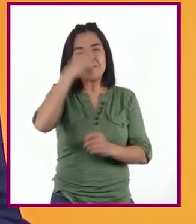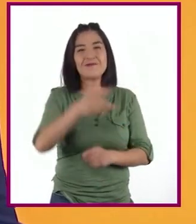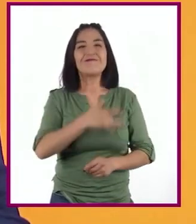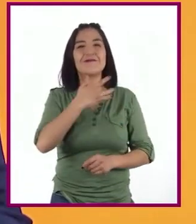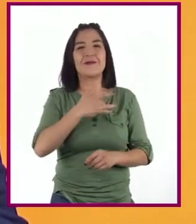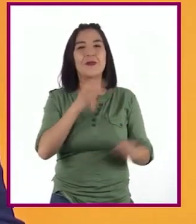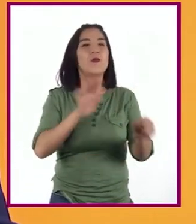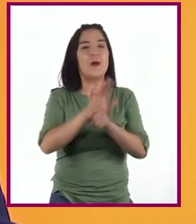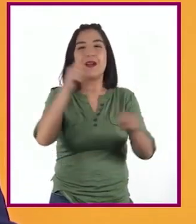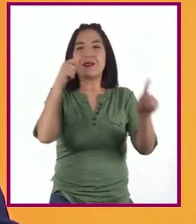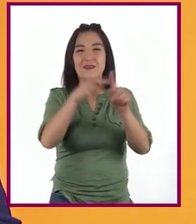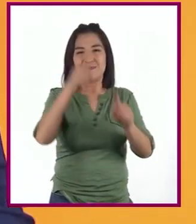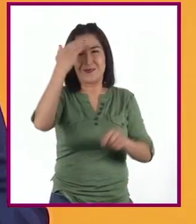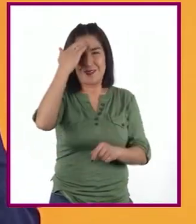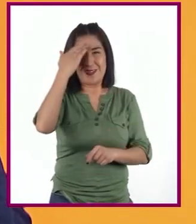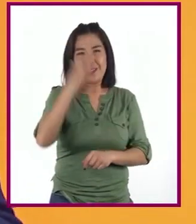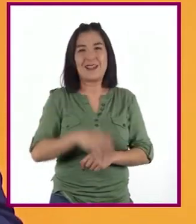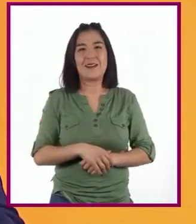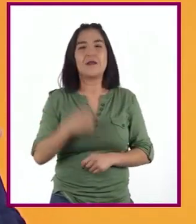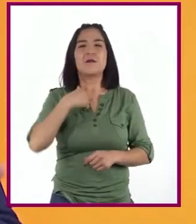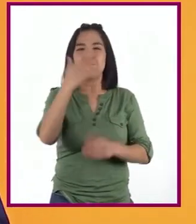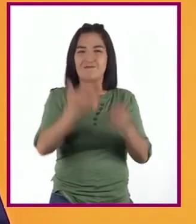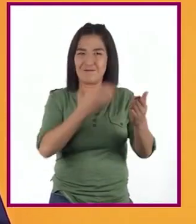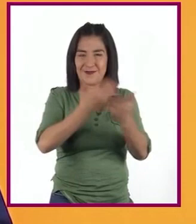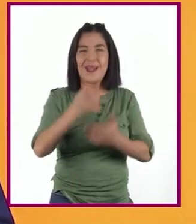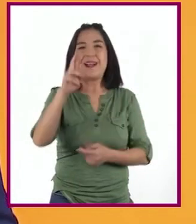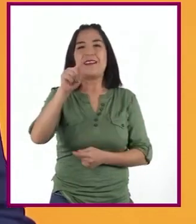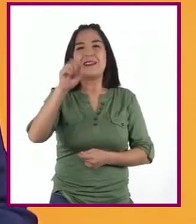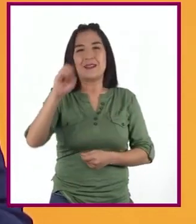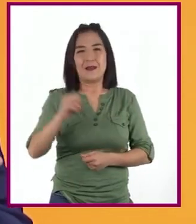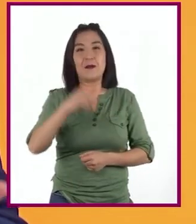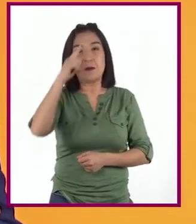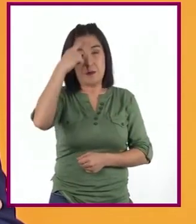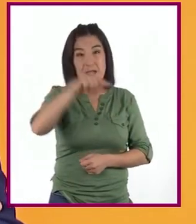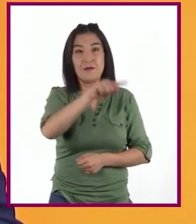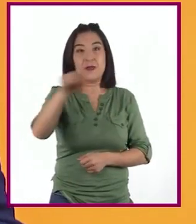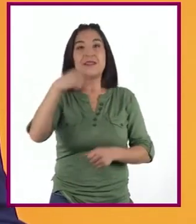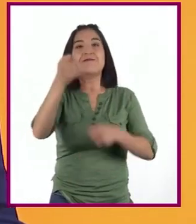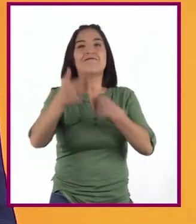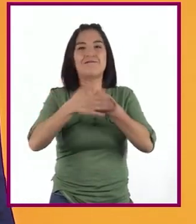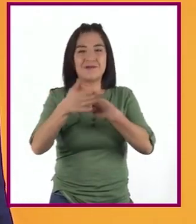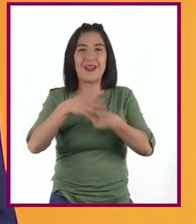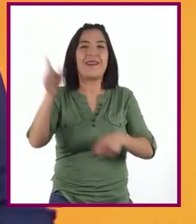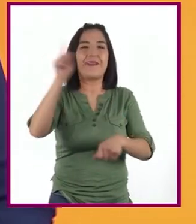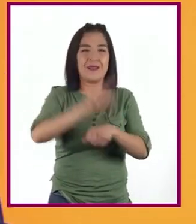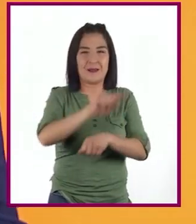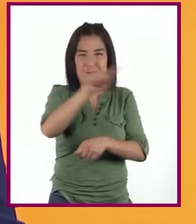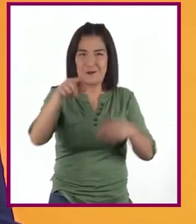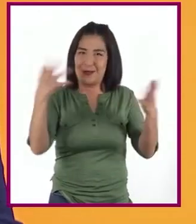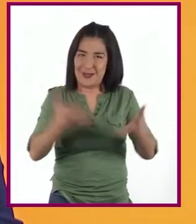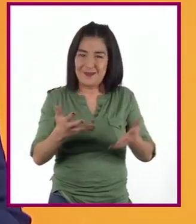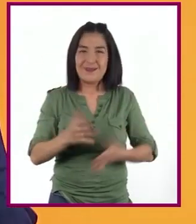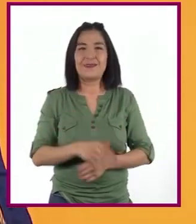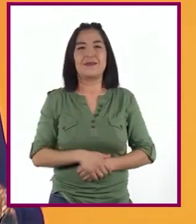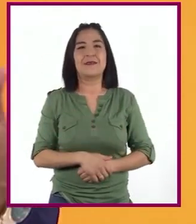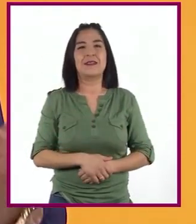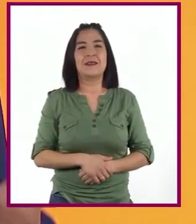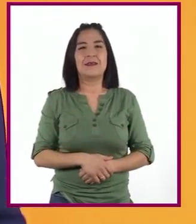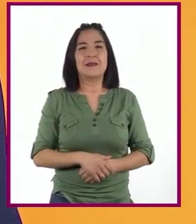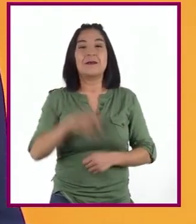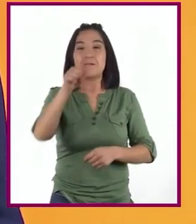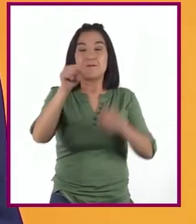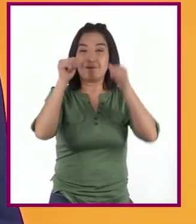los conocimientos adquiridos, les propongo un reto para que en los próximos días lo lleven a cabo.